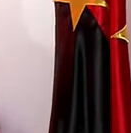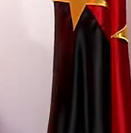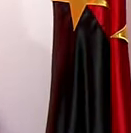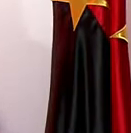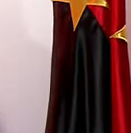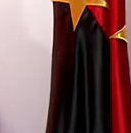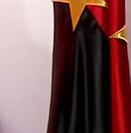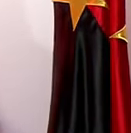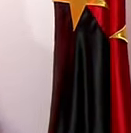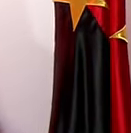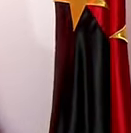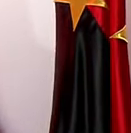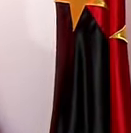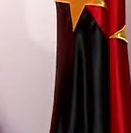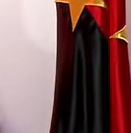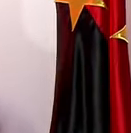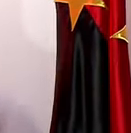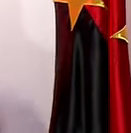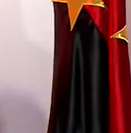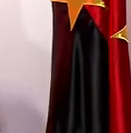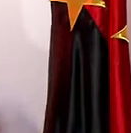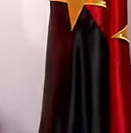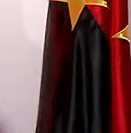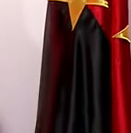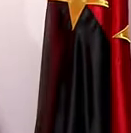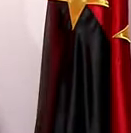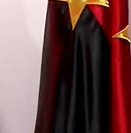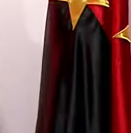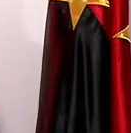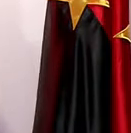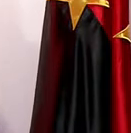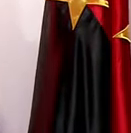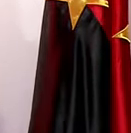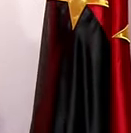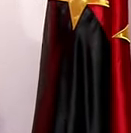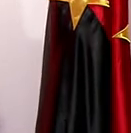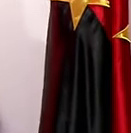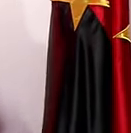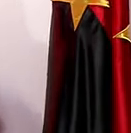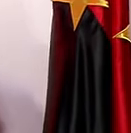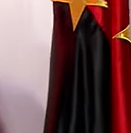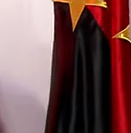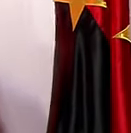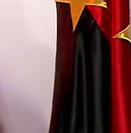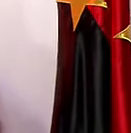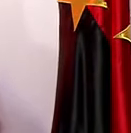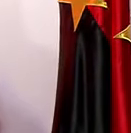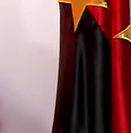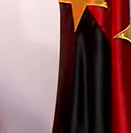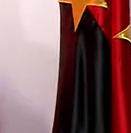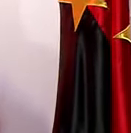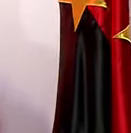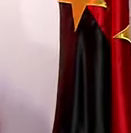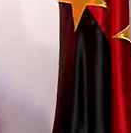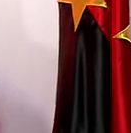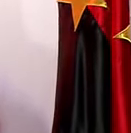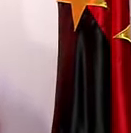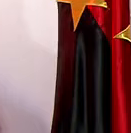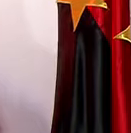Administración Departamental realizará un acta de informe de gestión, la cual podrán encontrar a partir del 18 de agosto en la página